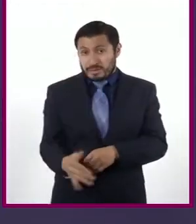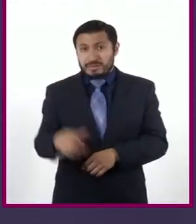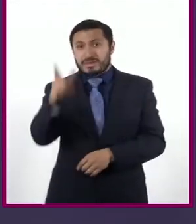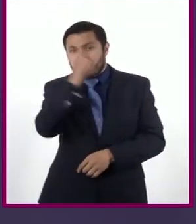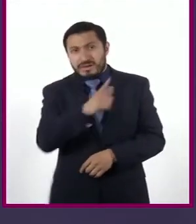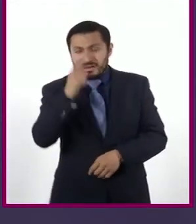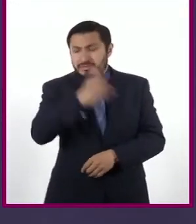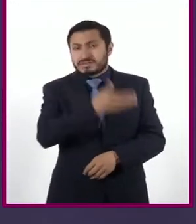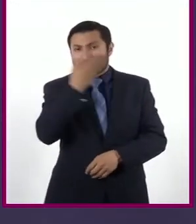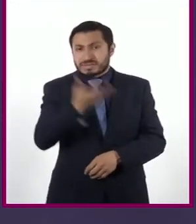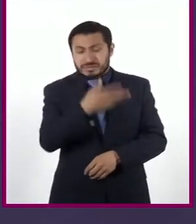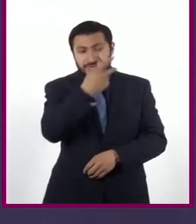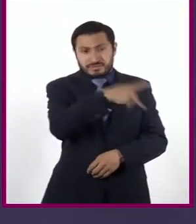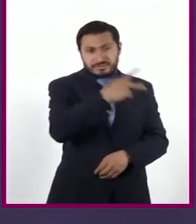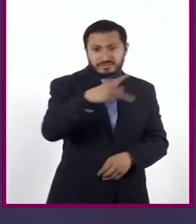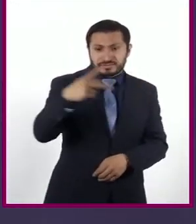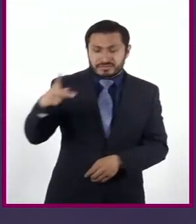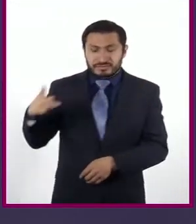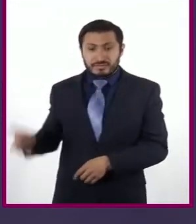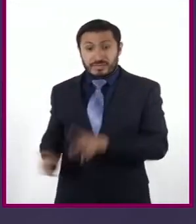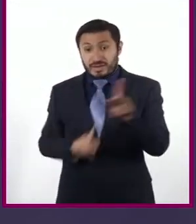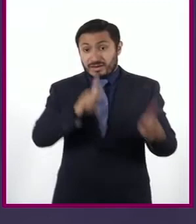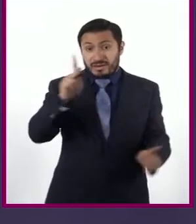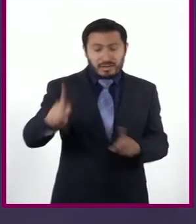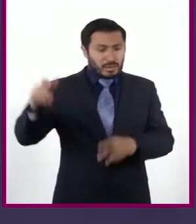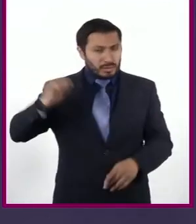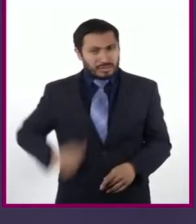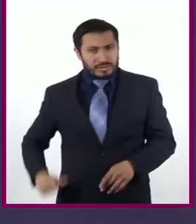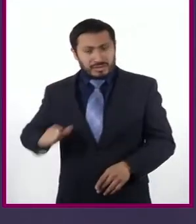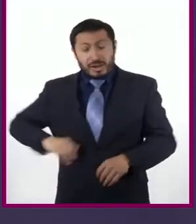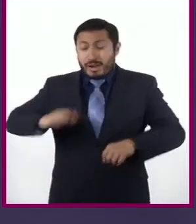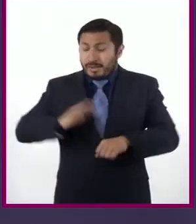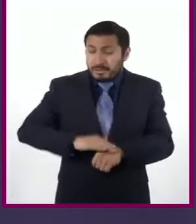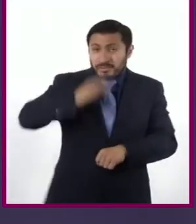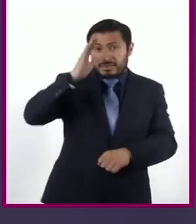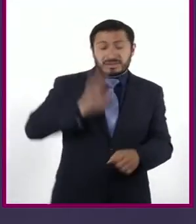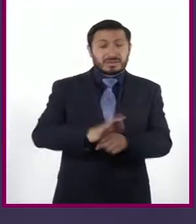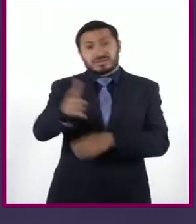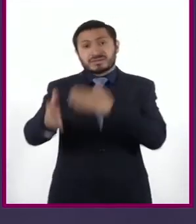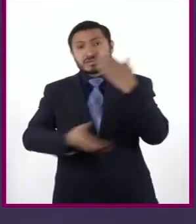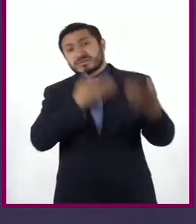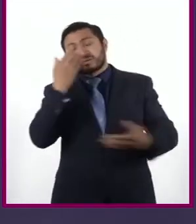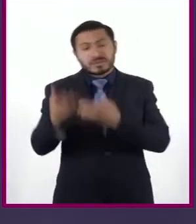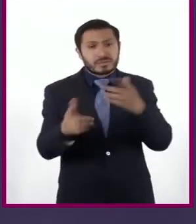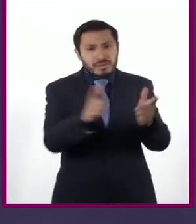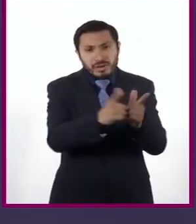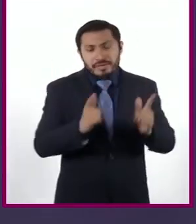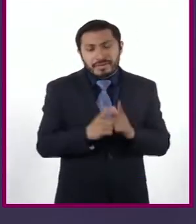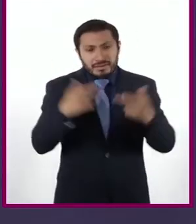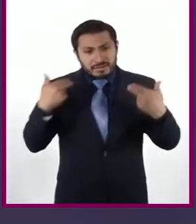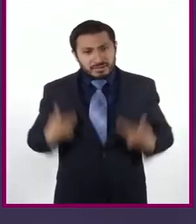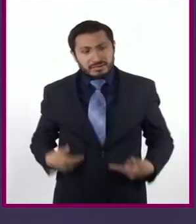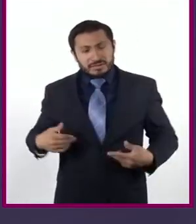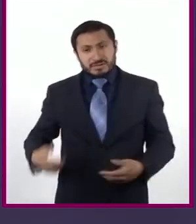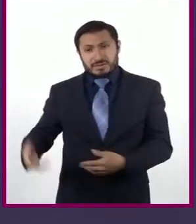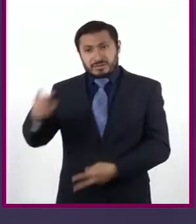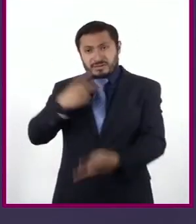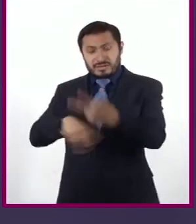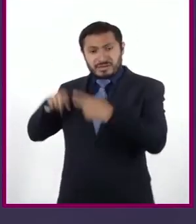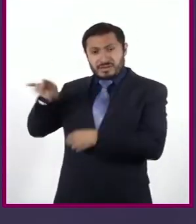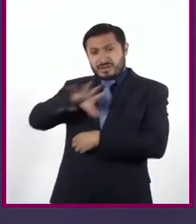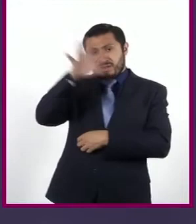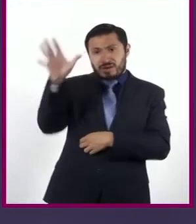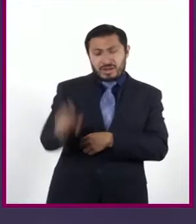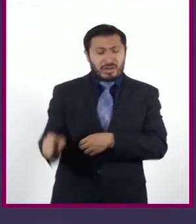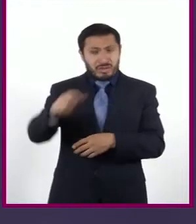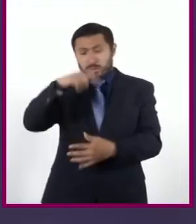hábitos propios de cada pueblo de origen ancestral, más las costumbres de grupos humanos provenientes de África y Asia,